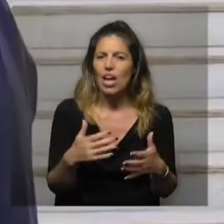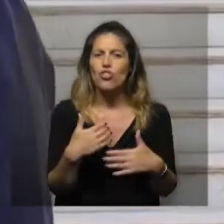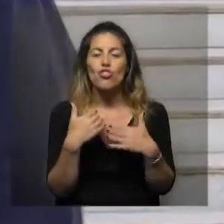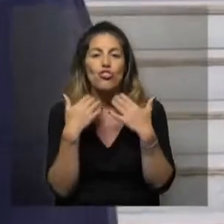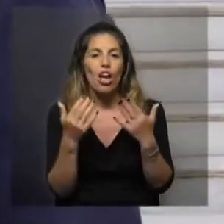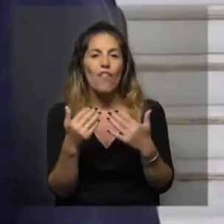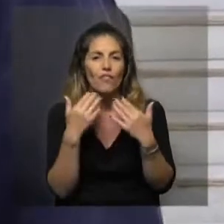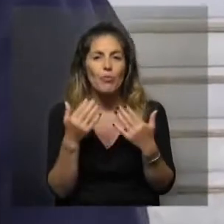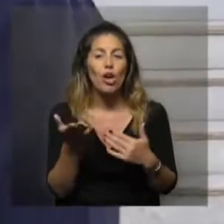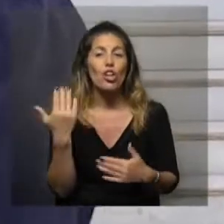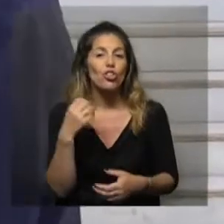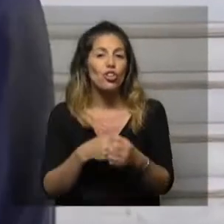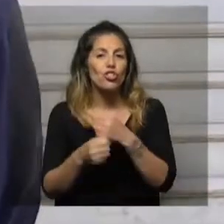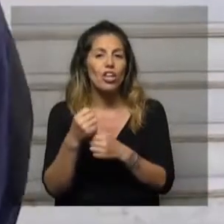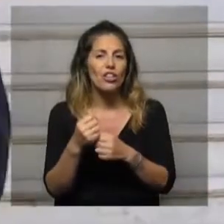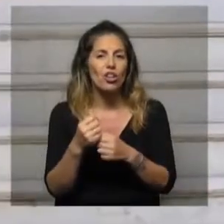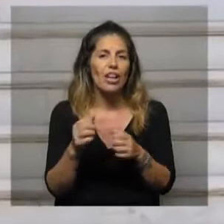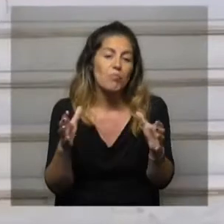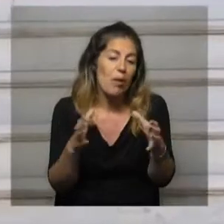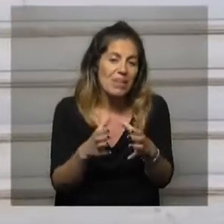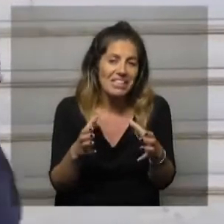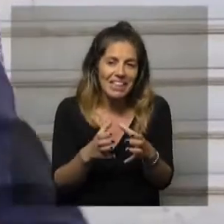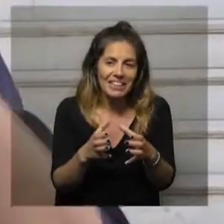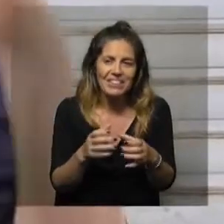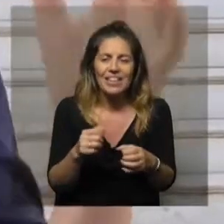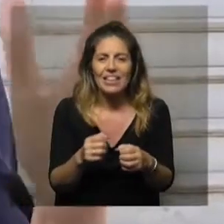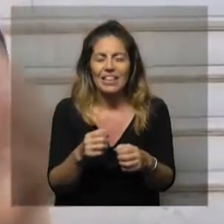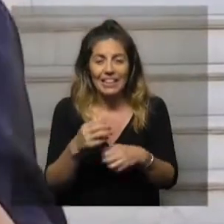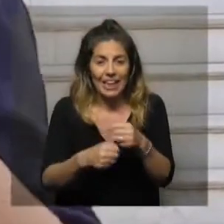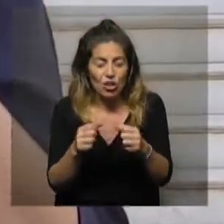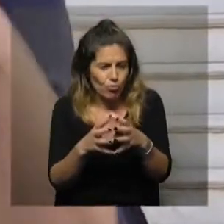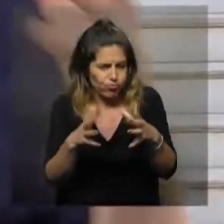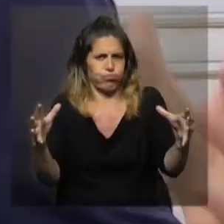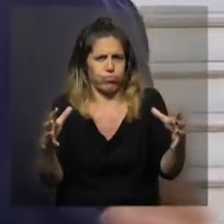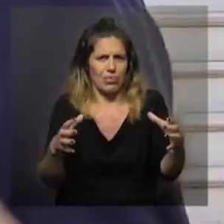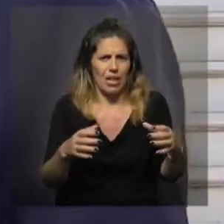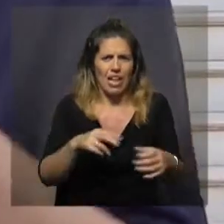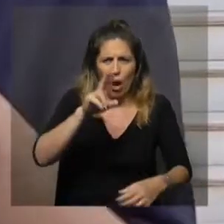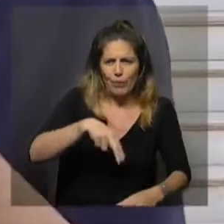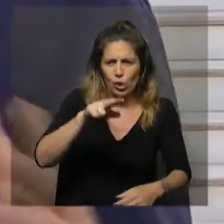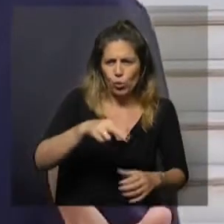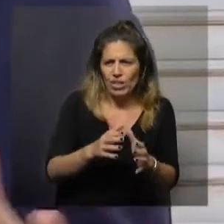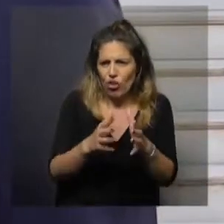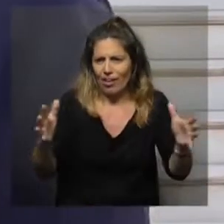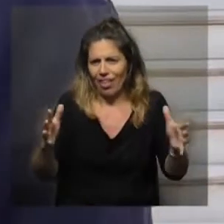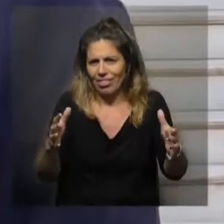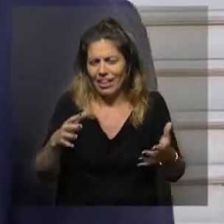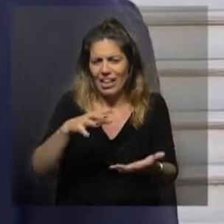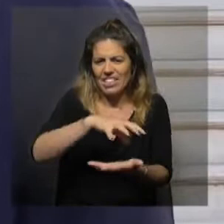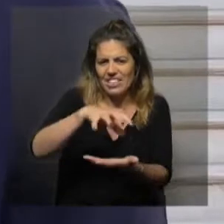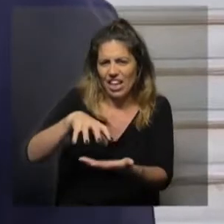qué pasó que en otras ediciones las obras eran como más pequeñas y este año como que explotaron las pinturas son enormes las instalaciones son enormes